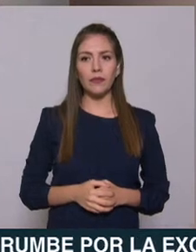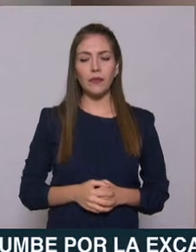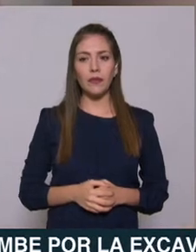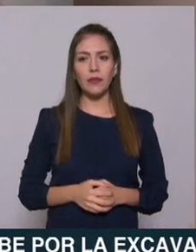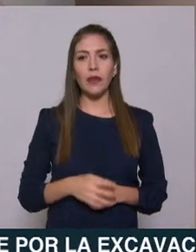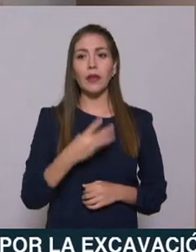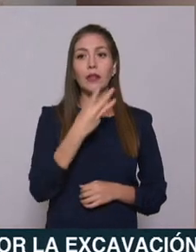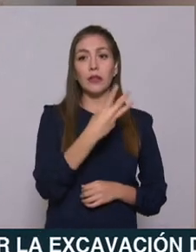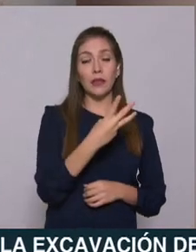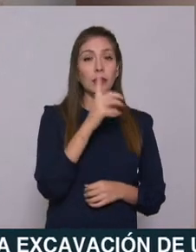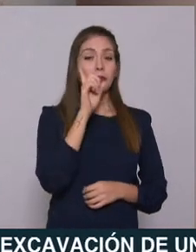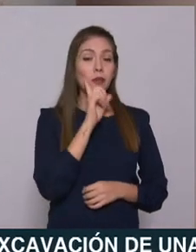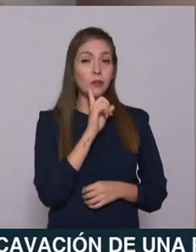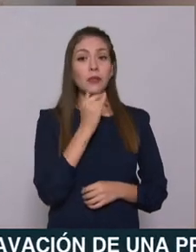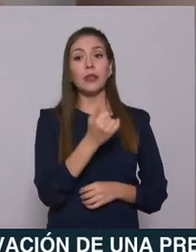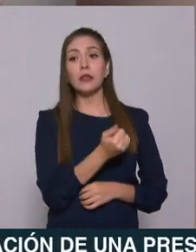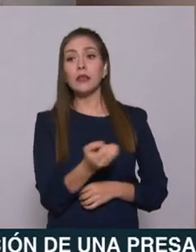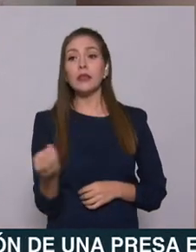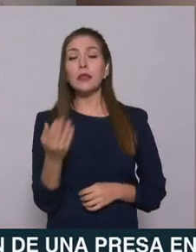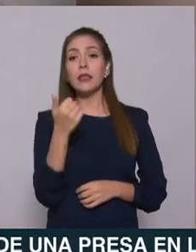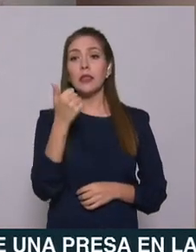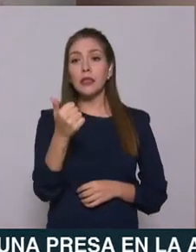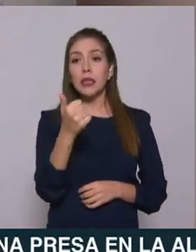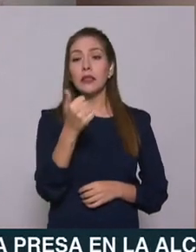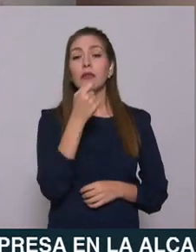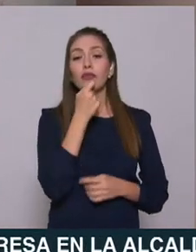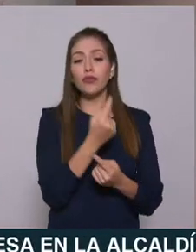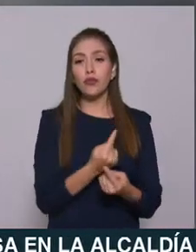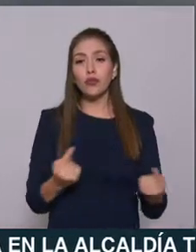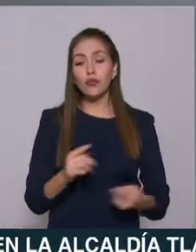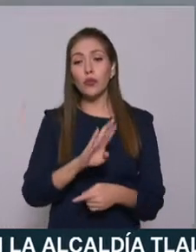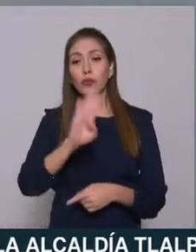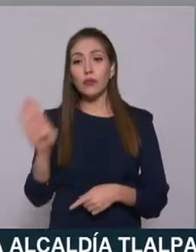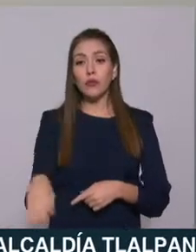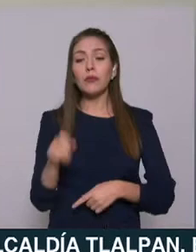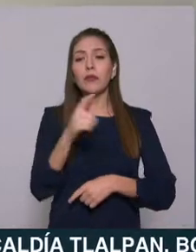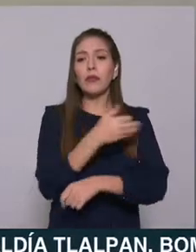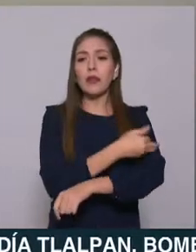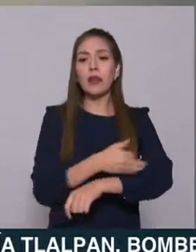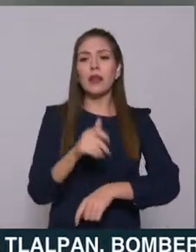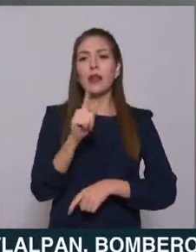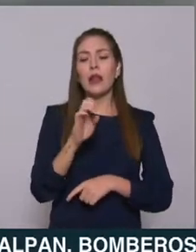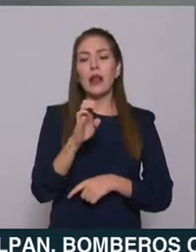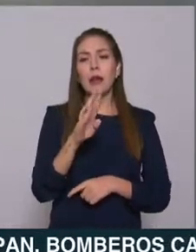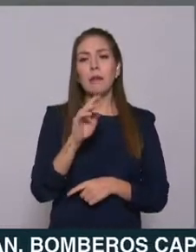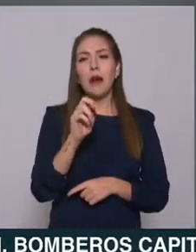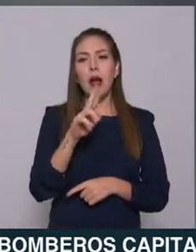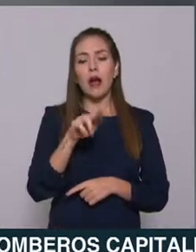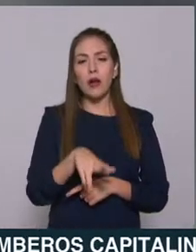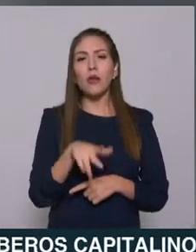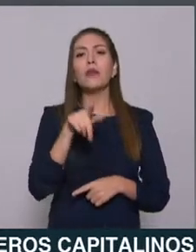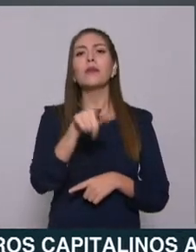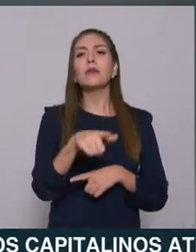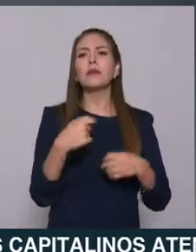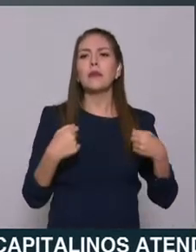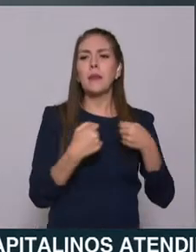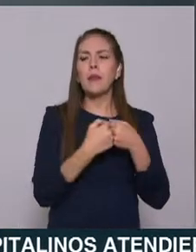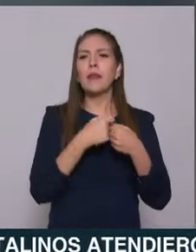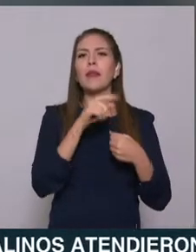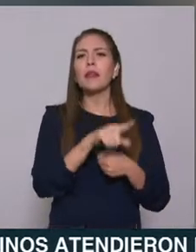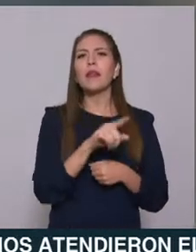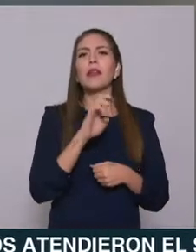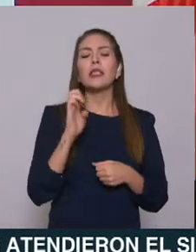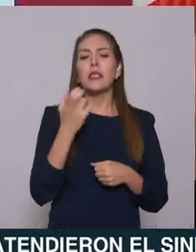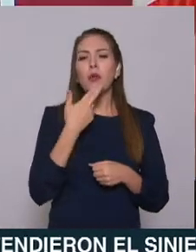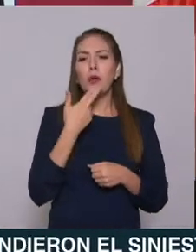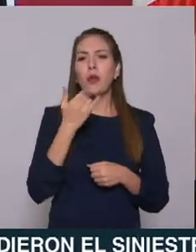3 mujeres y 6 niños muertos, miembros de la familia Levarón, fue el saldo de una emboscada en los límites entre Sonora y Chihuahua, dio a